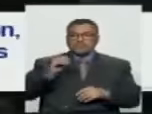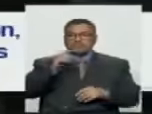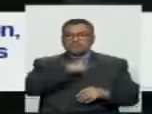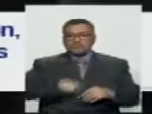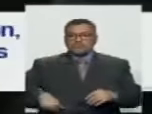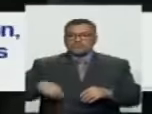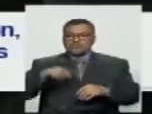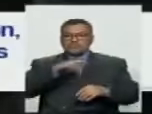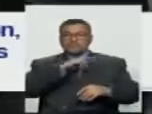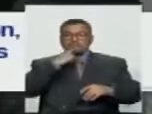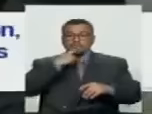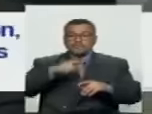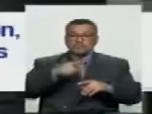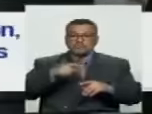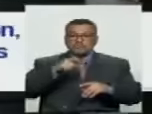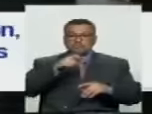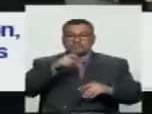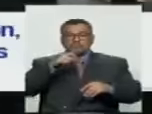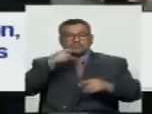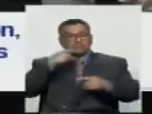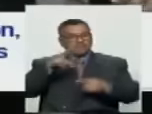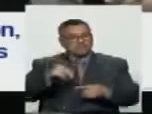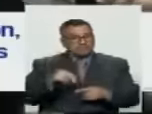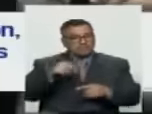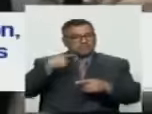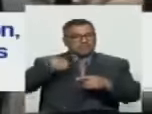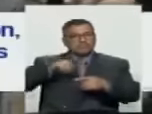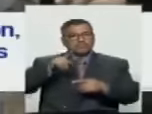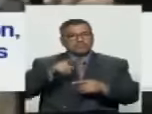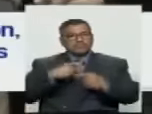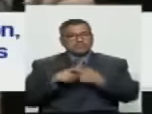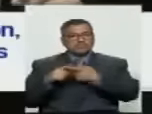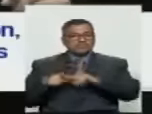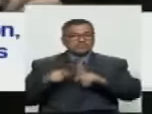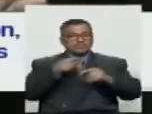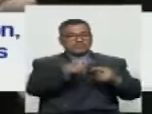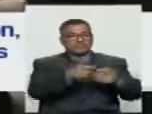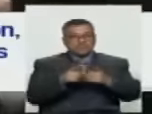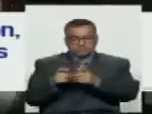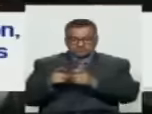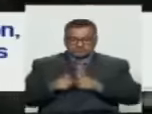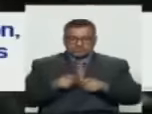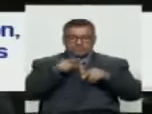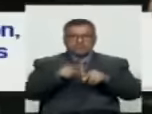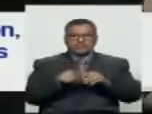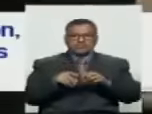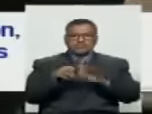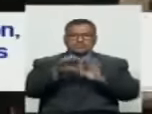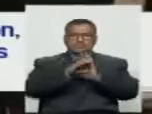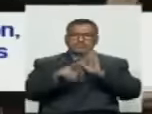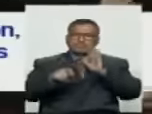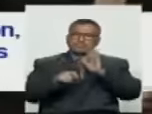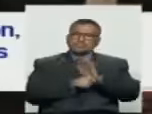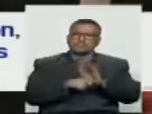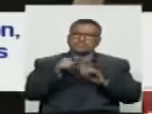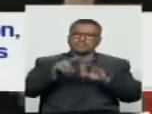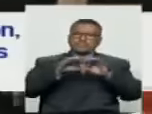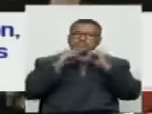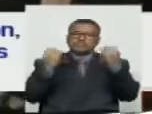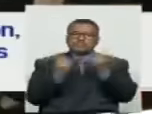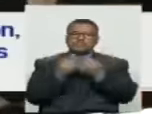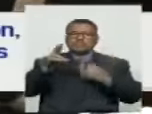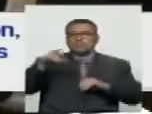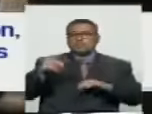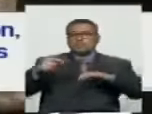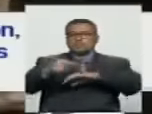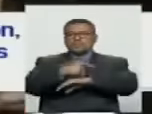la República podrá exonerar el pago de la tasa y demás tributos relacionados con la constitución de las organizaciones